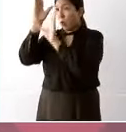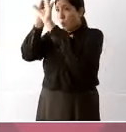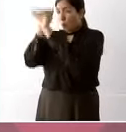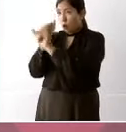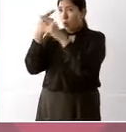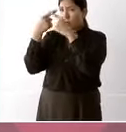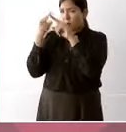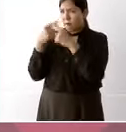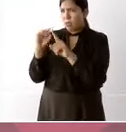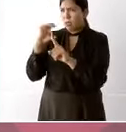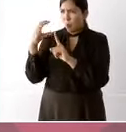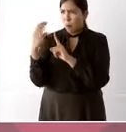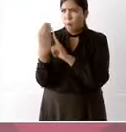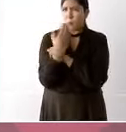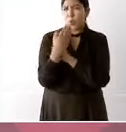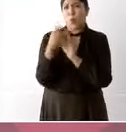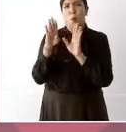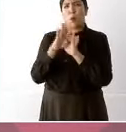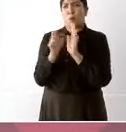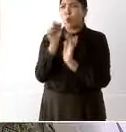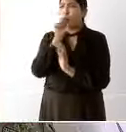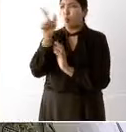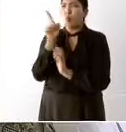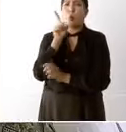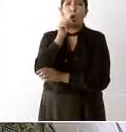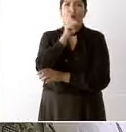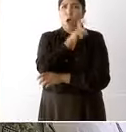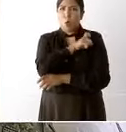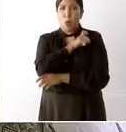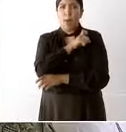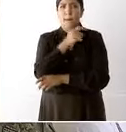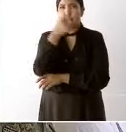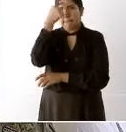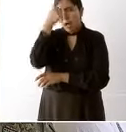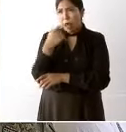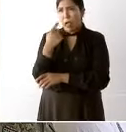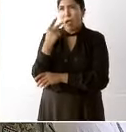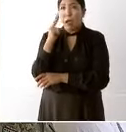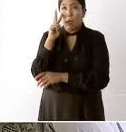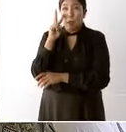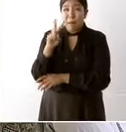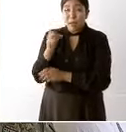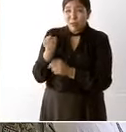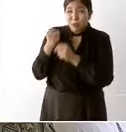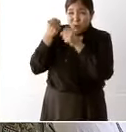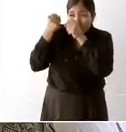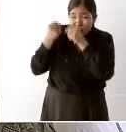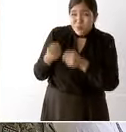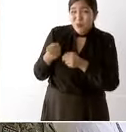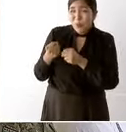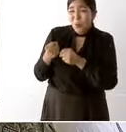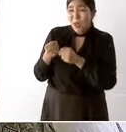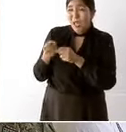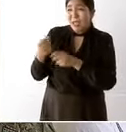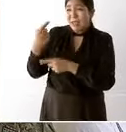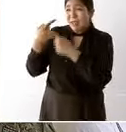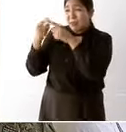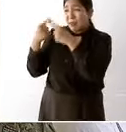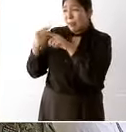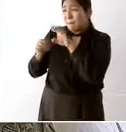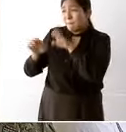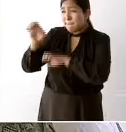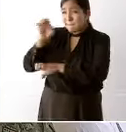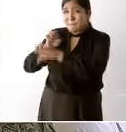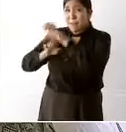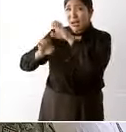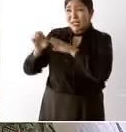y Transportes, así como con CFE Energía, para garantizar los servicios básicos que requieran las empresas para el